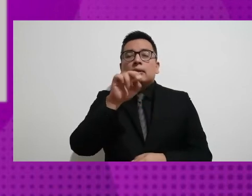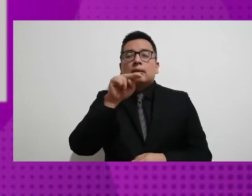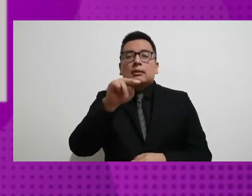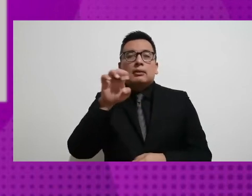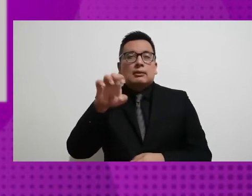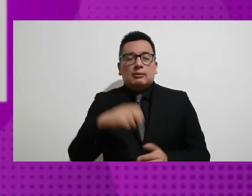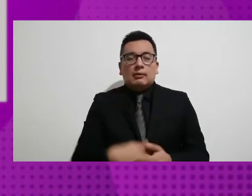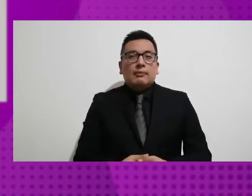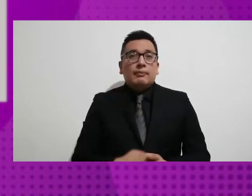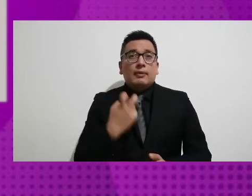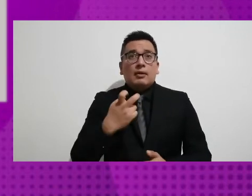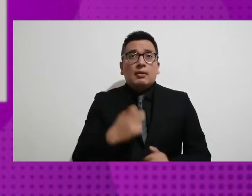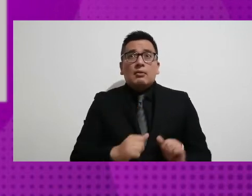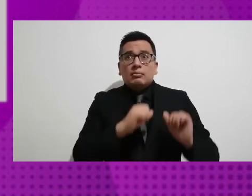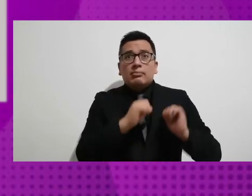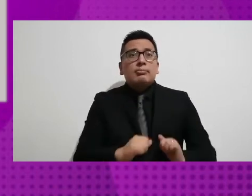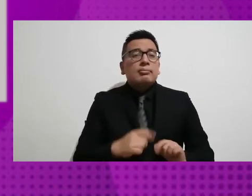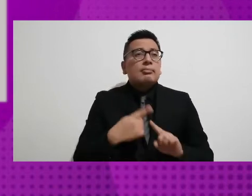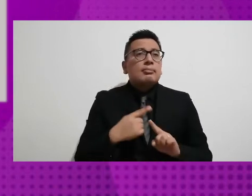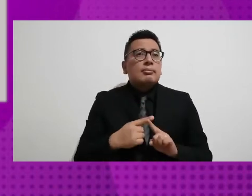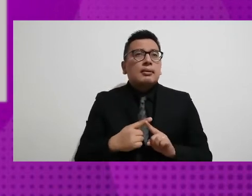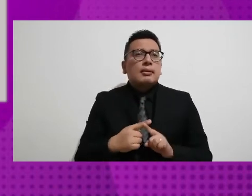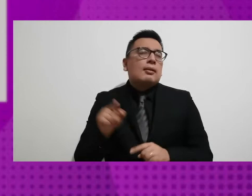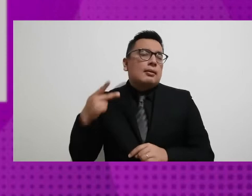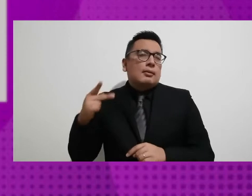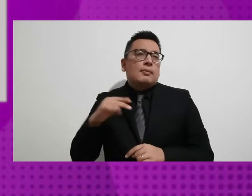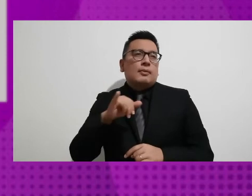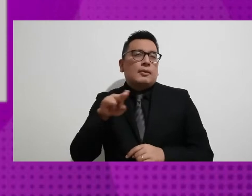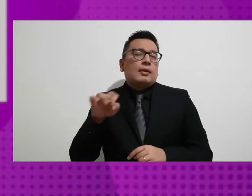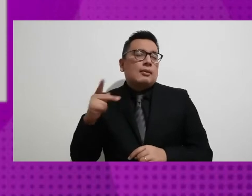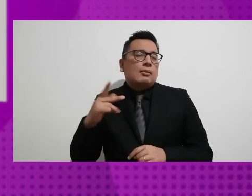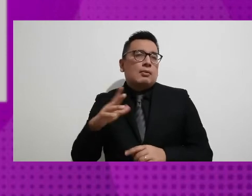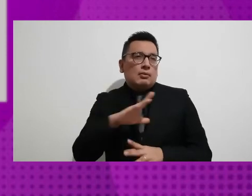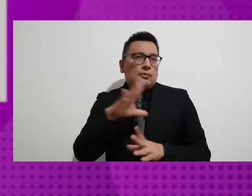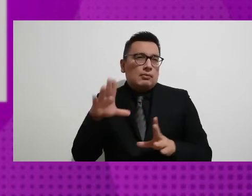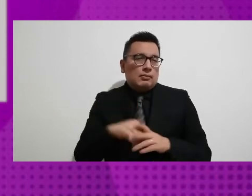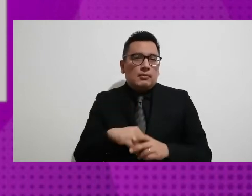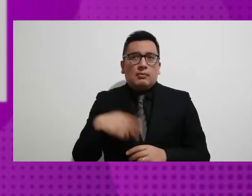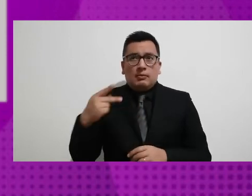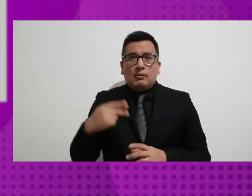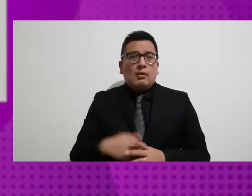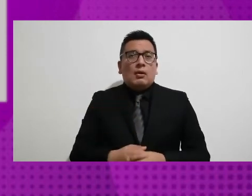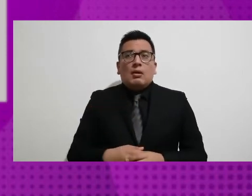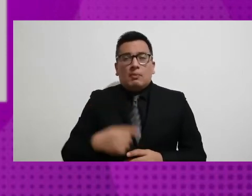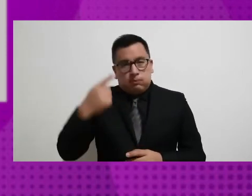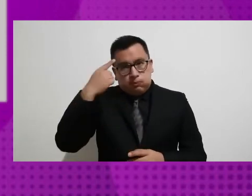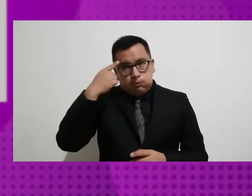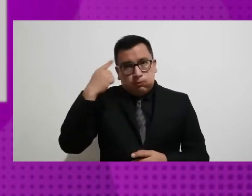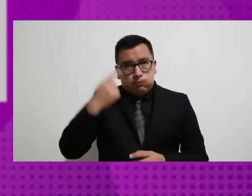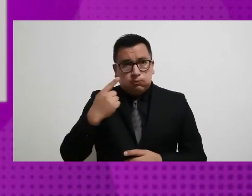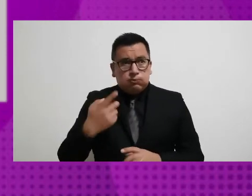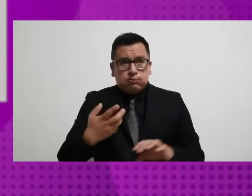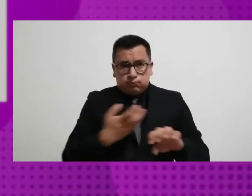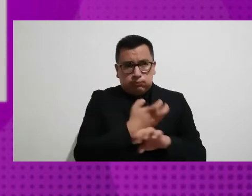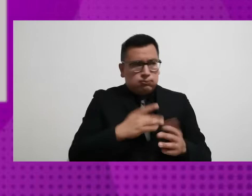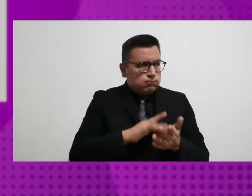rectoría recae, como ya se ha mencionado varias veces, en el Instituto Nacional Electoral, con competencia en las elecciones